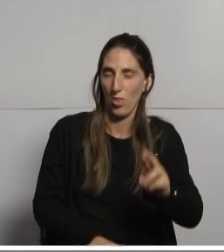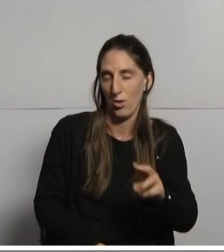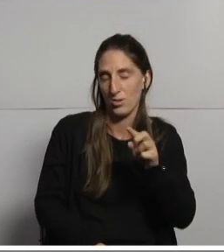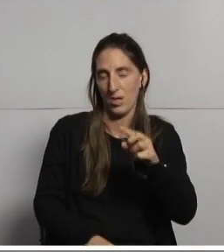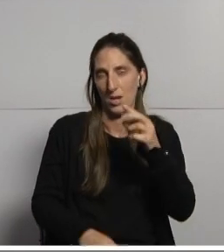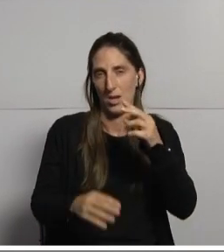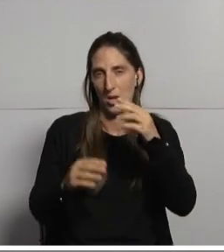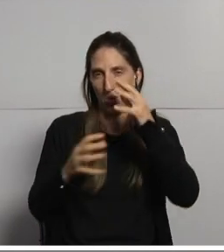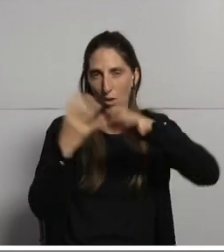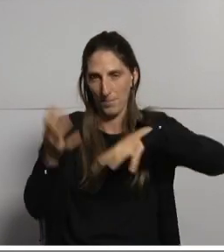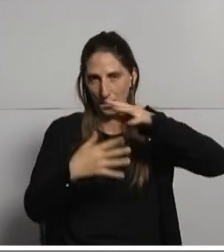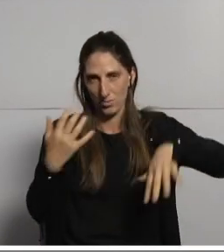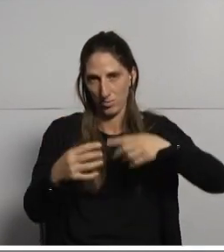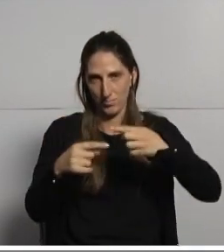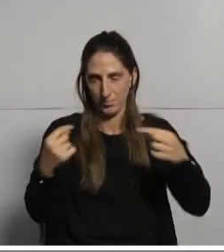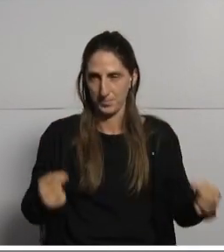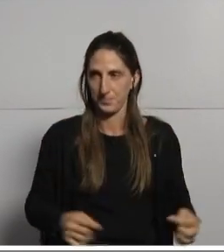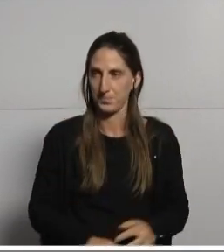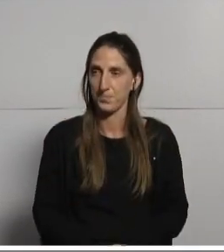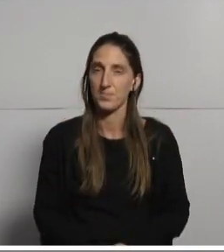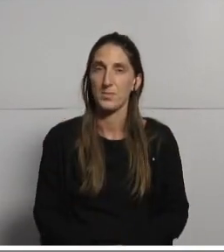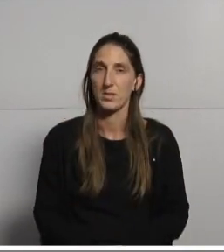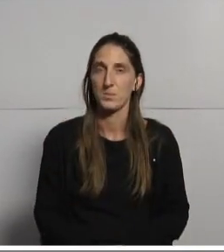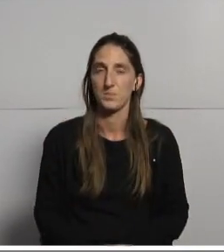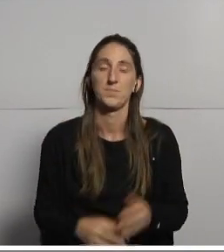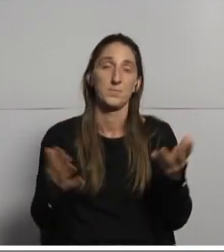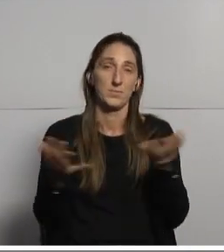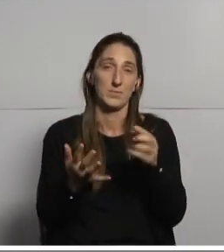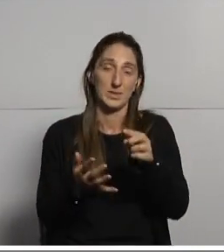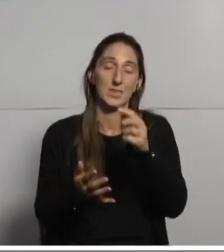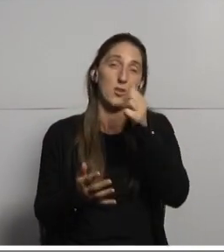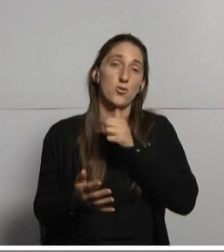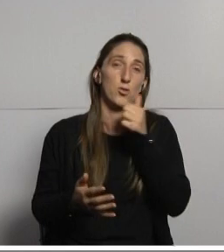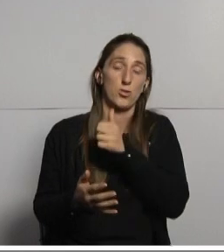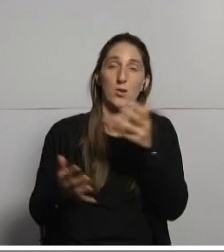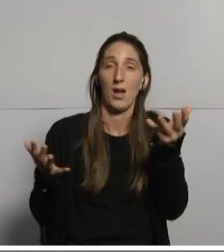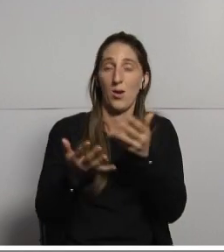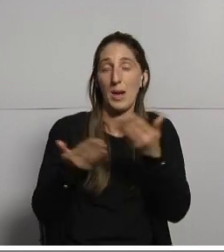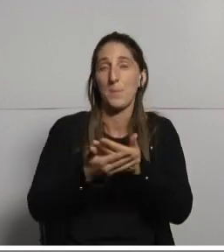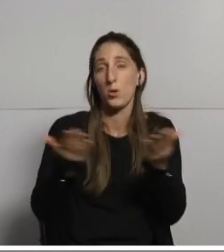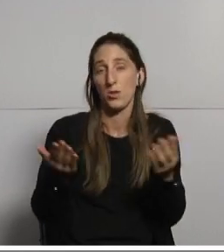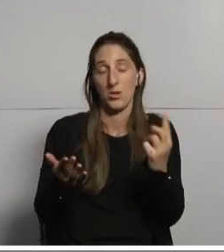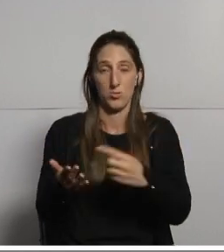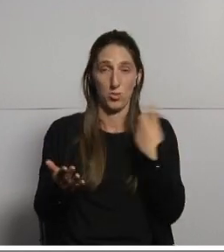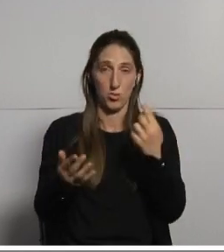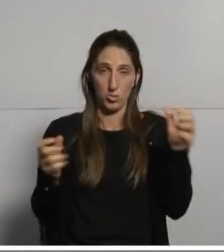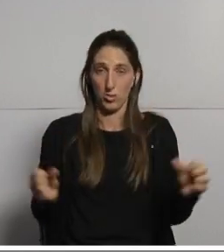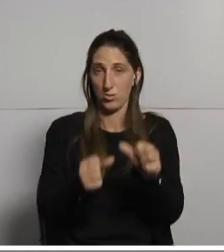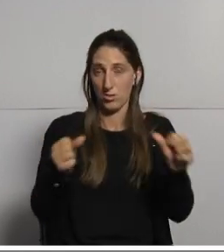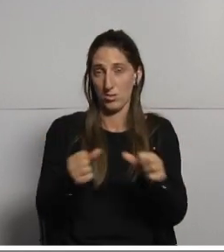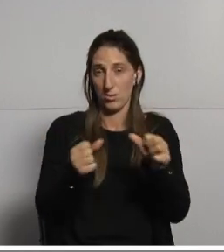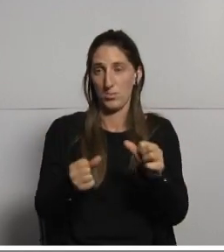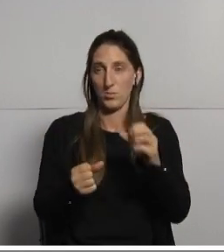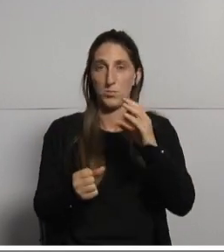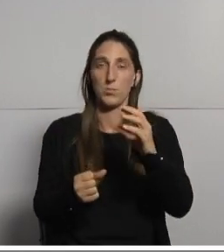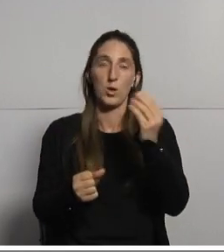ponerle mucha cabeza. Y bueno, ahora todas estas son soluciones. Ahora les voy a mostrar una que desarrollamos nosotros en Quanam el